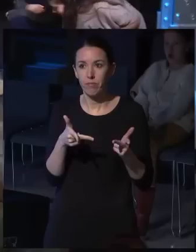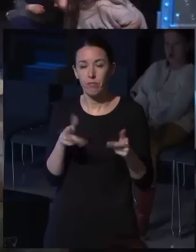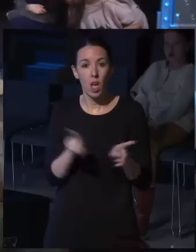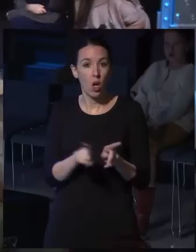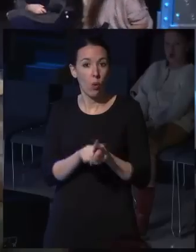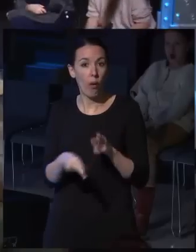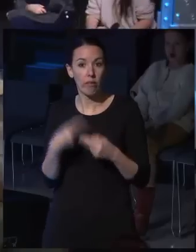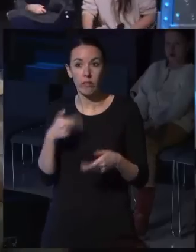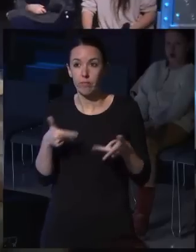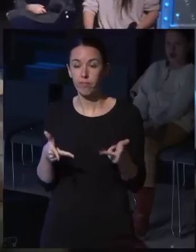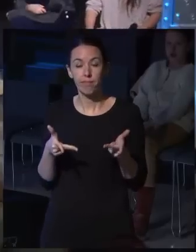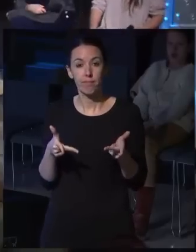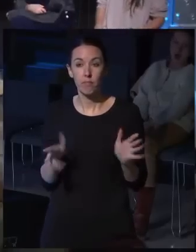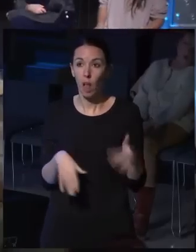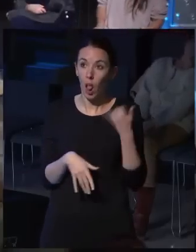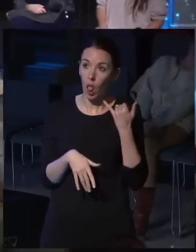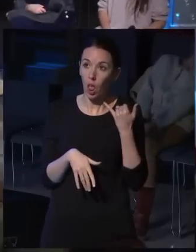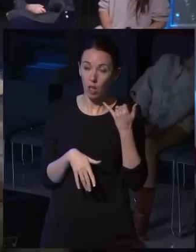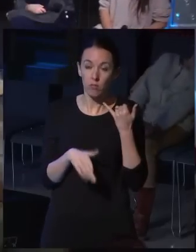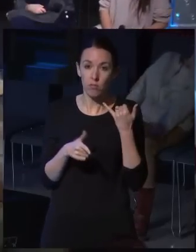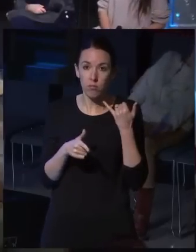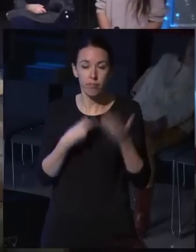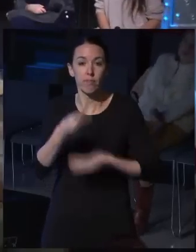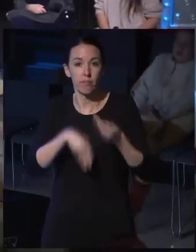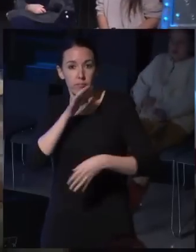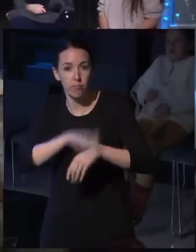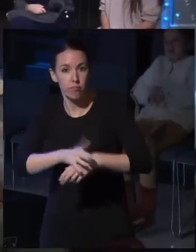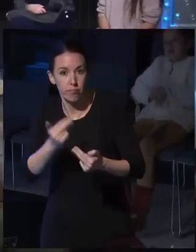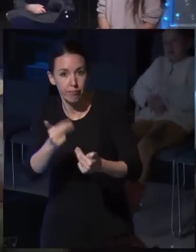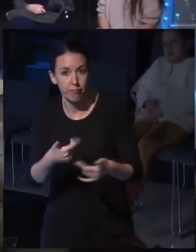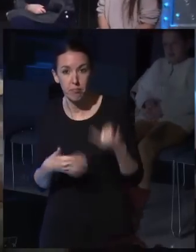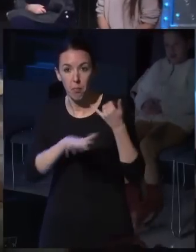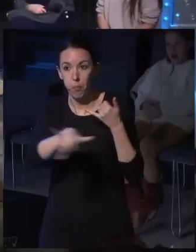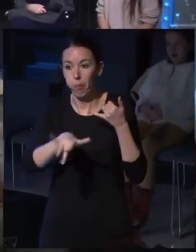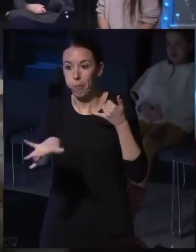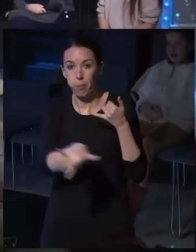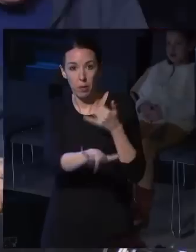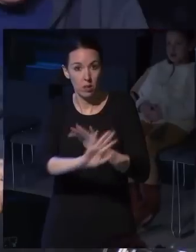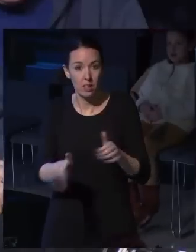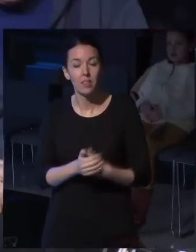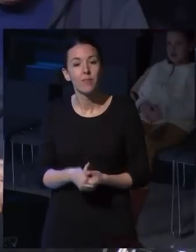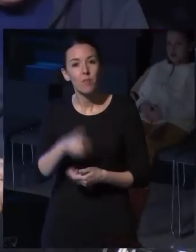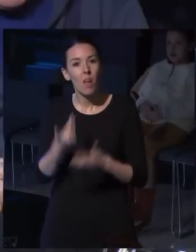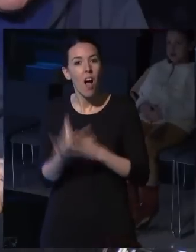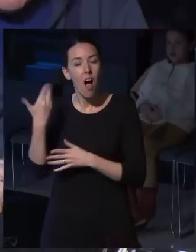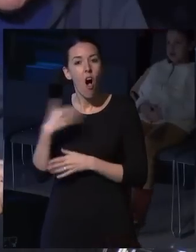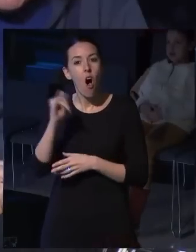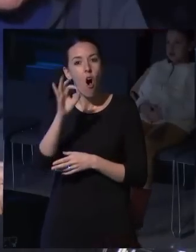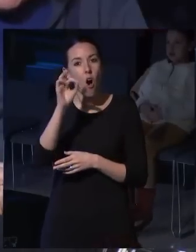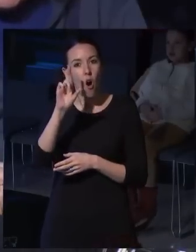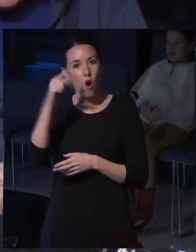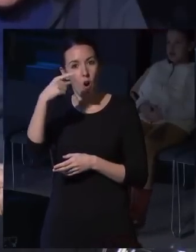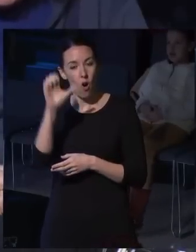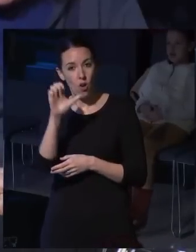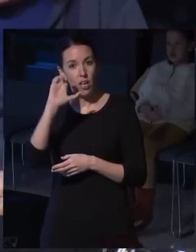taxi cuando vine yo, que estaba, tú pasa, pues el de la rever. El otro día estuve escuchando a Jorge Explosion en el programa